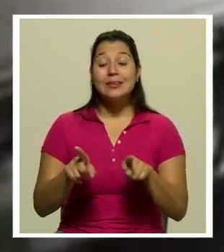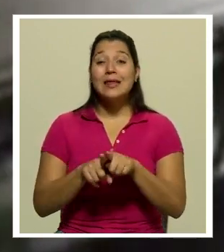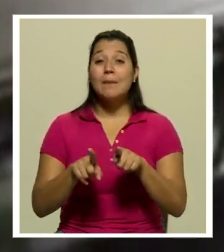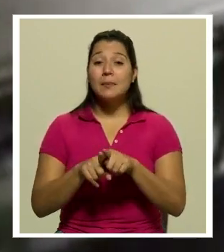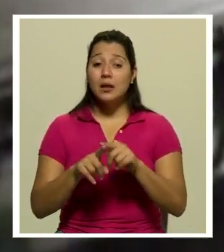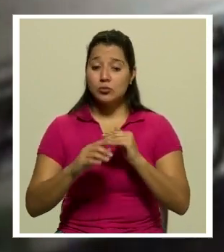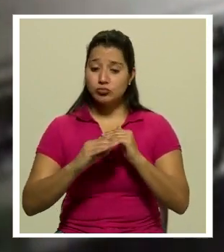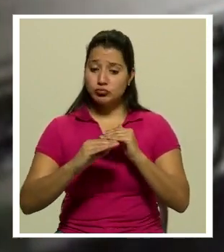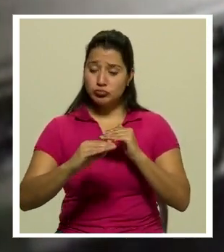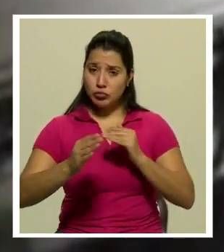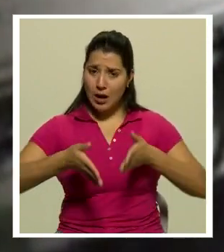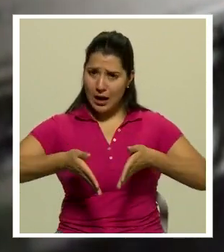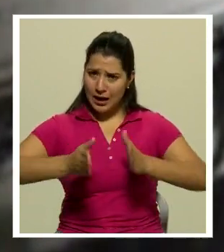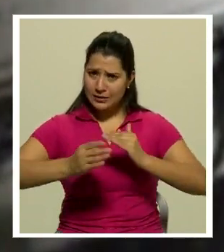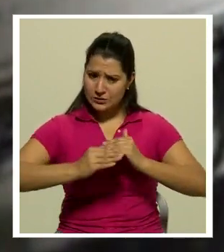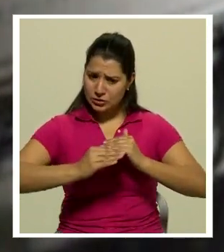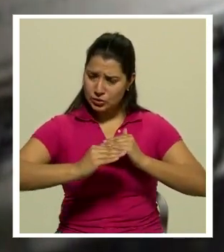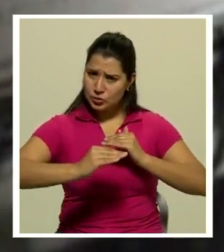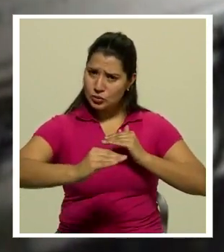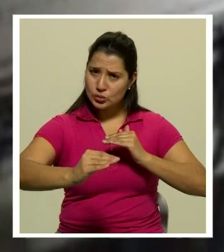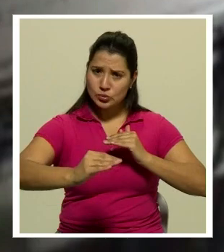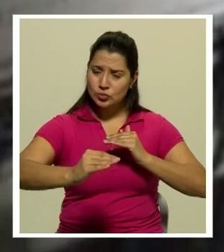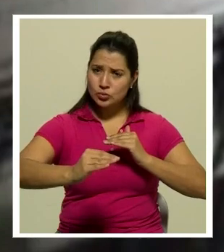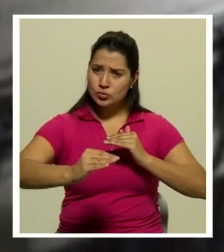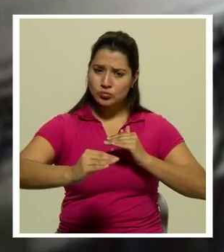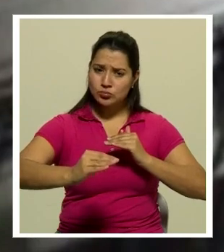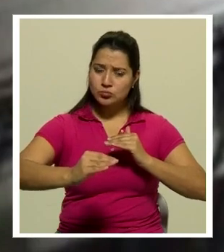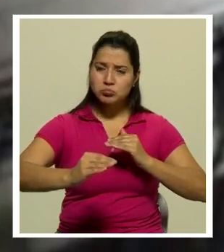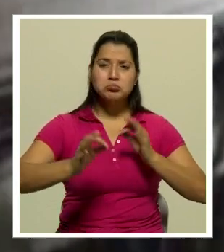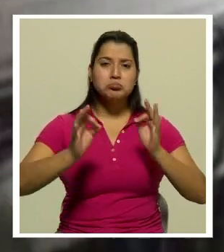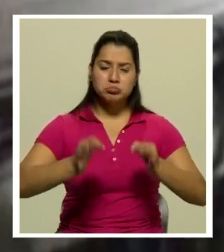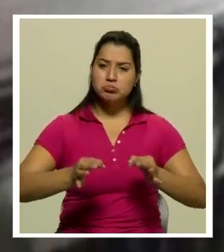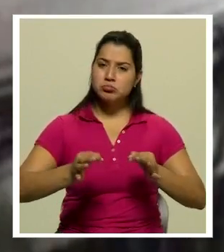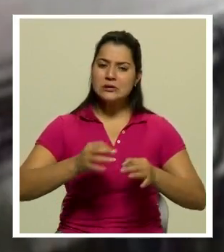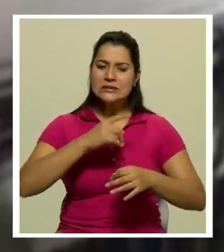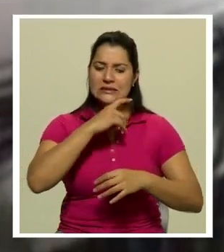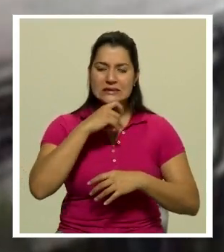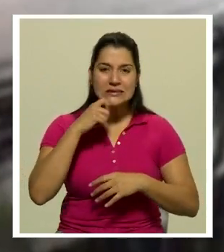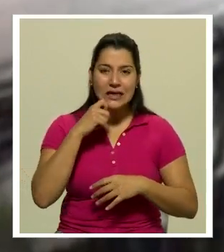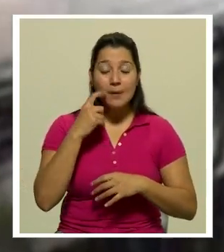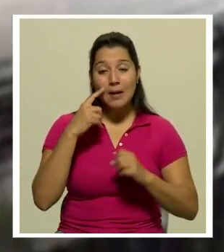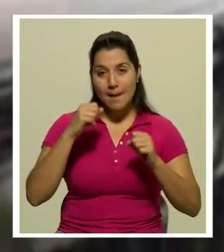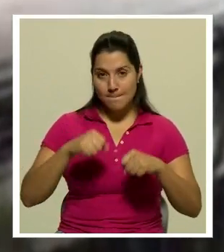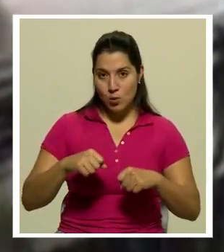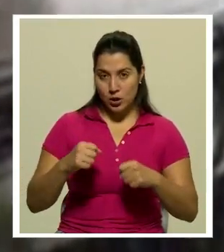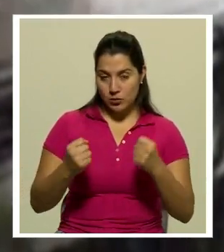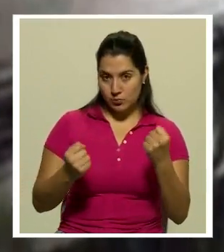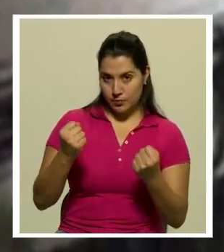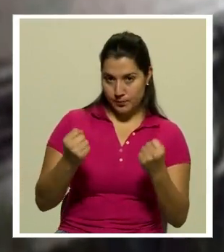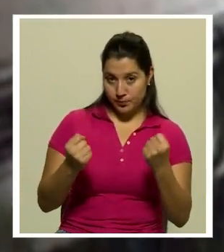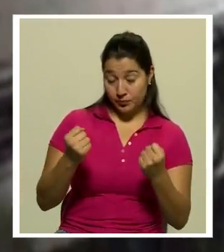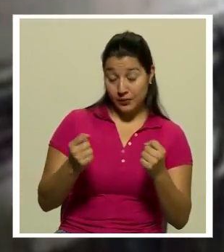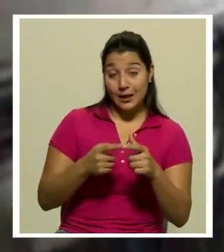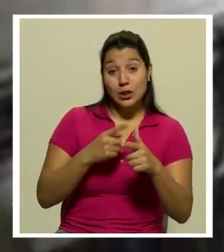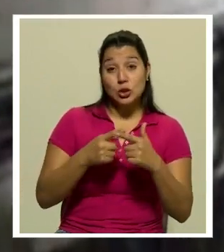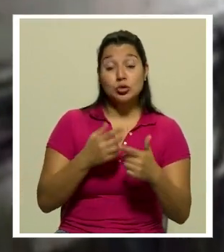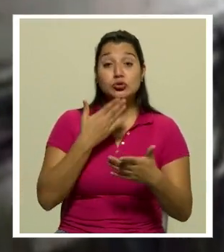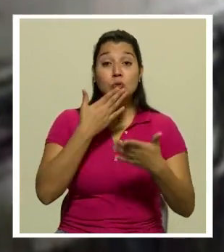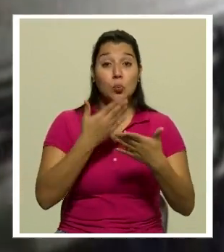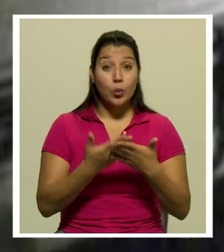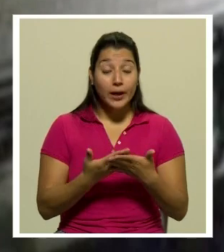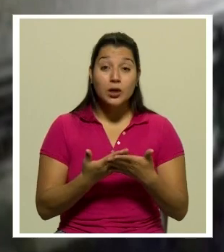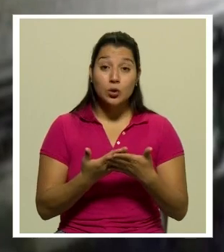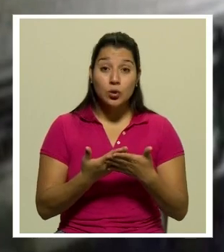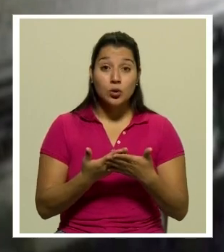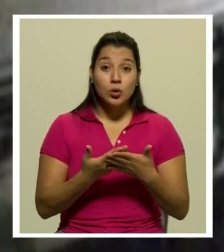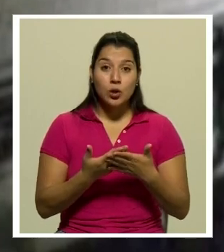de rodaje completamente apta, seca para circular. Así que bueno, muy